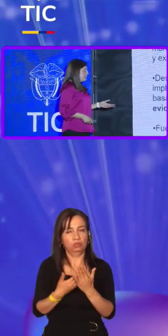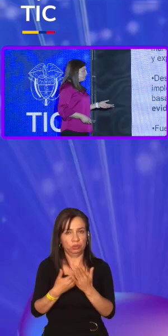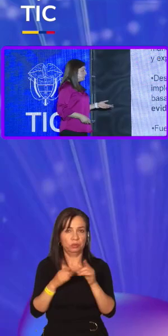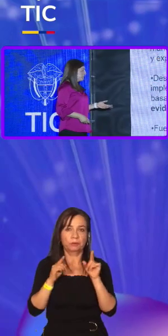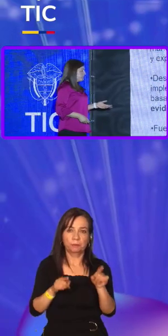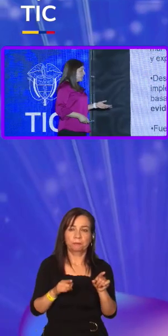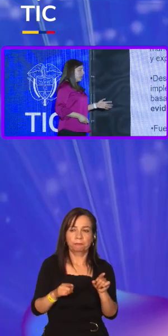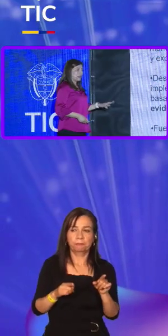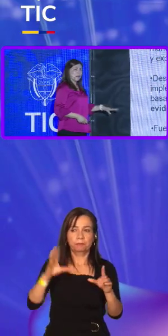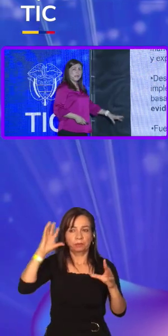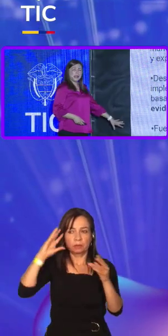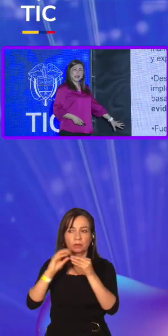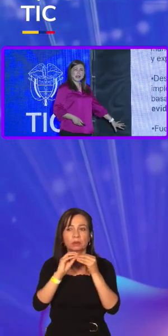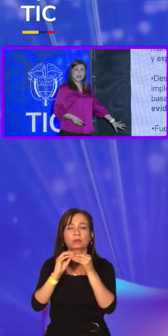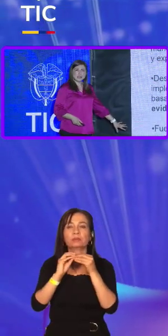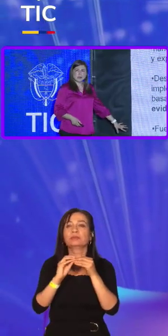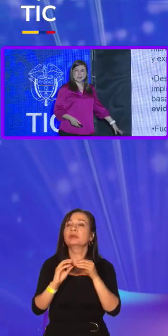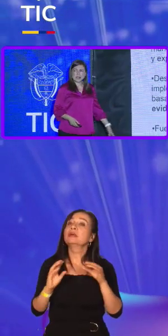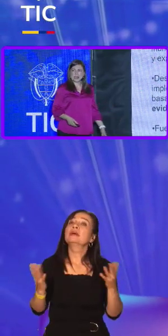Y